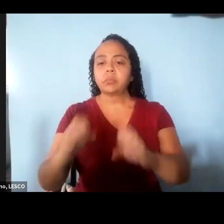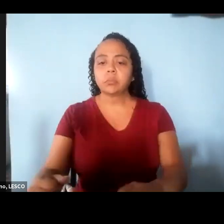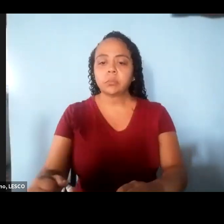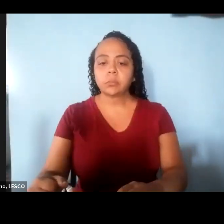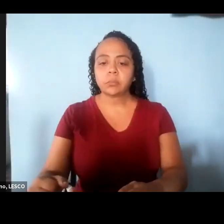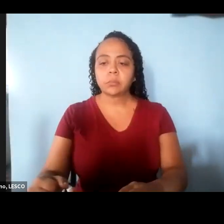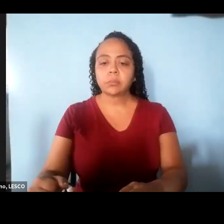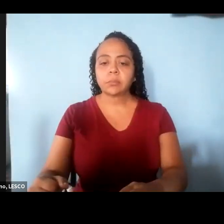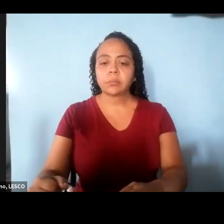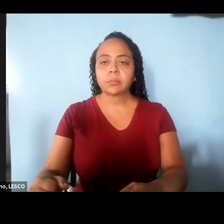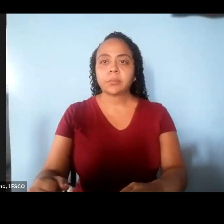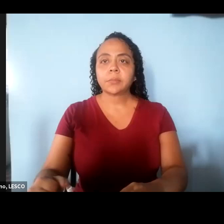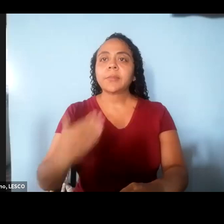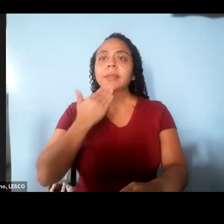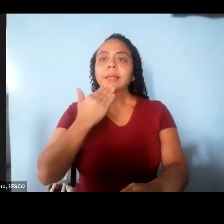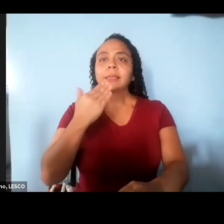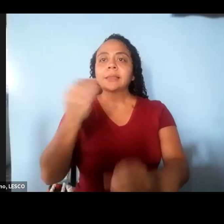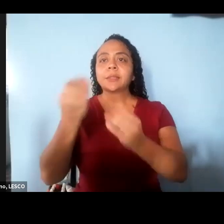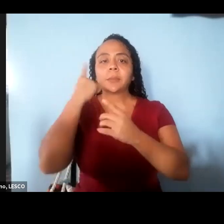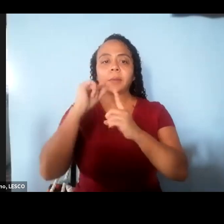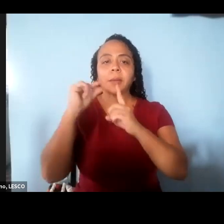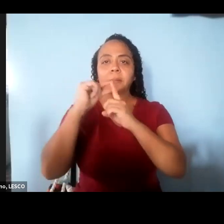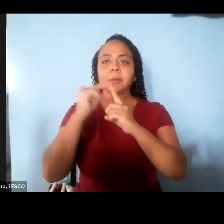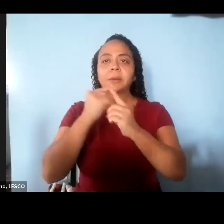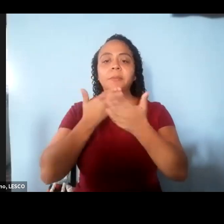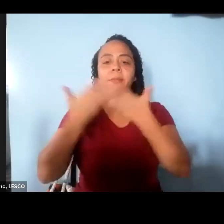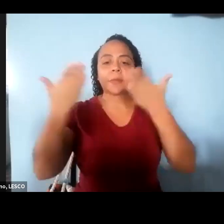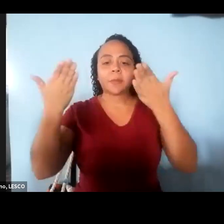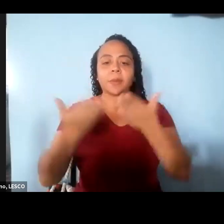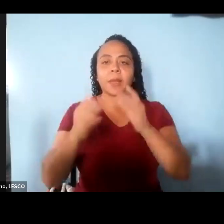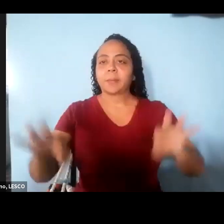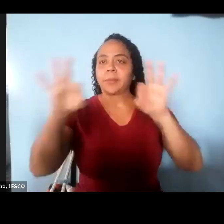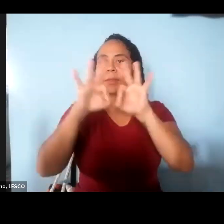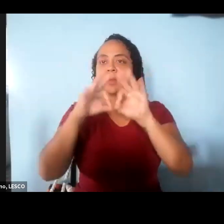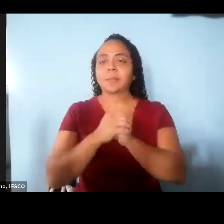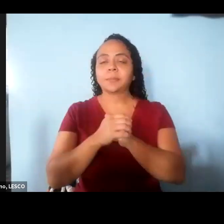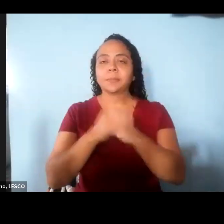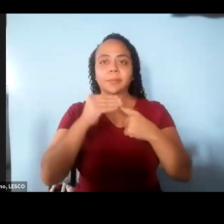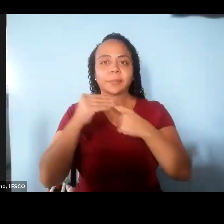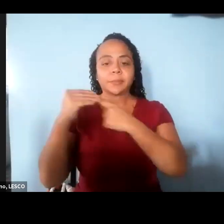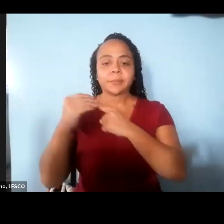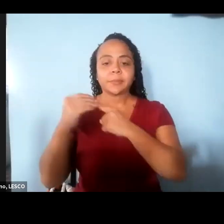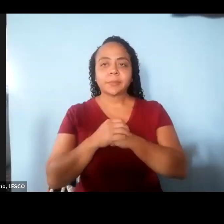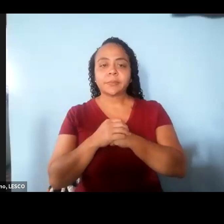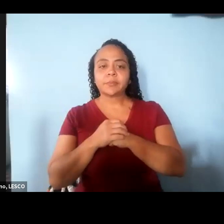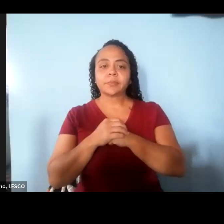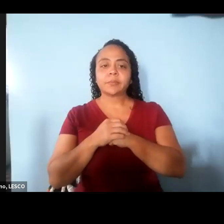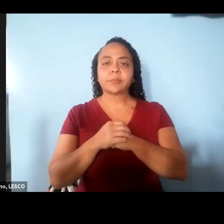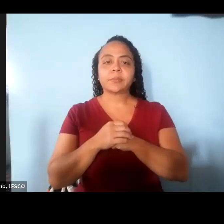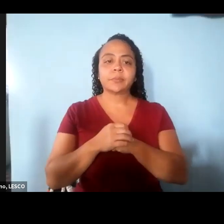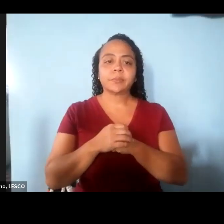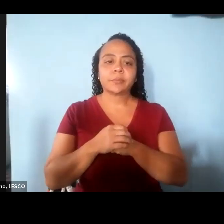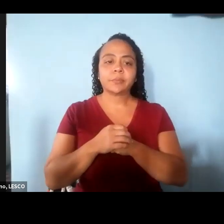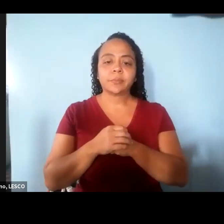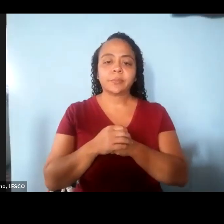la invitación que me hicieron para brindar las palabras de bienvenida a tan importante panel principalmente un cordial y nuevamente un